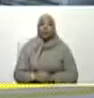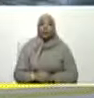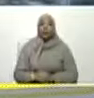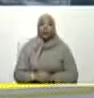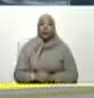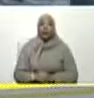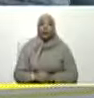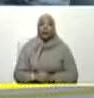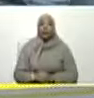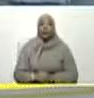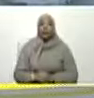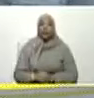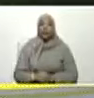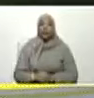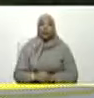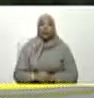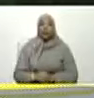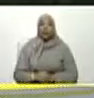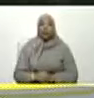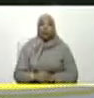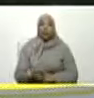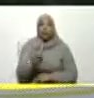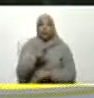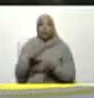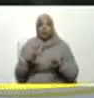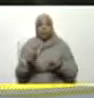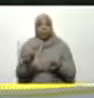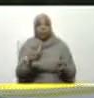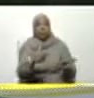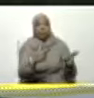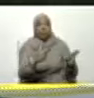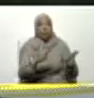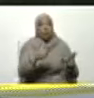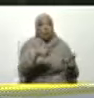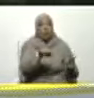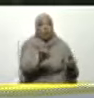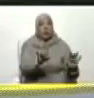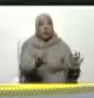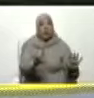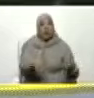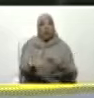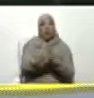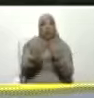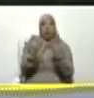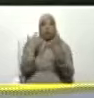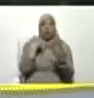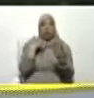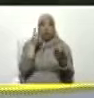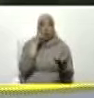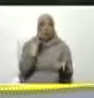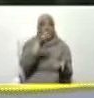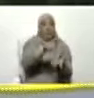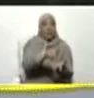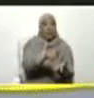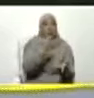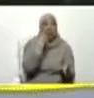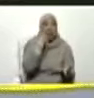y con el gobernador Pinto Blanco, que hablamos a las 6 de la mañana, ya estaba en el sitio.